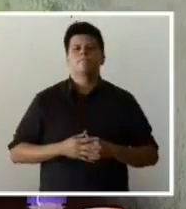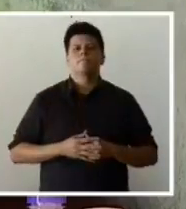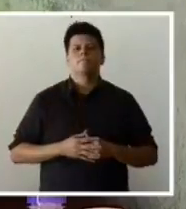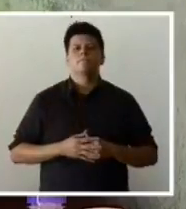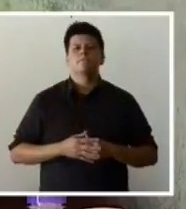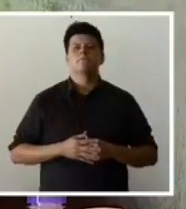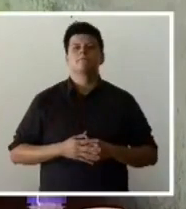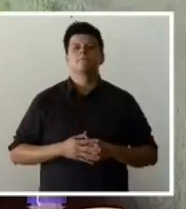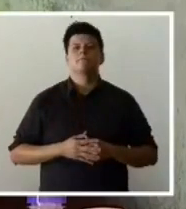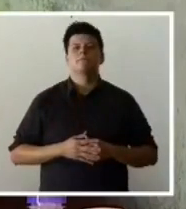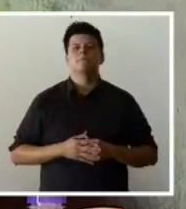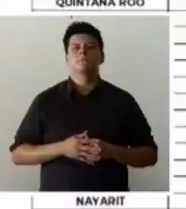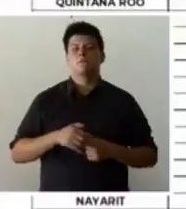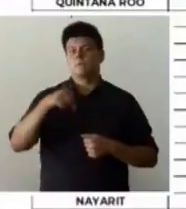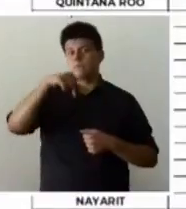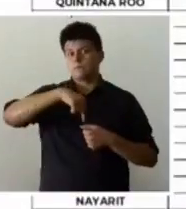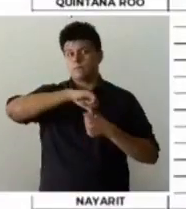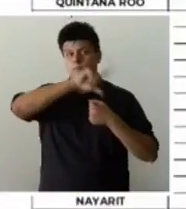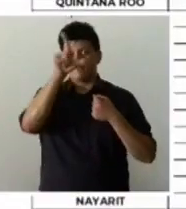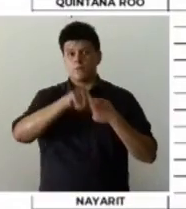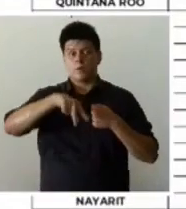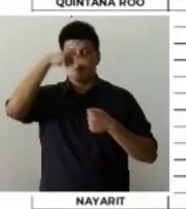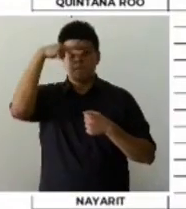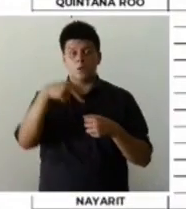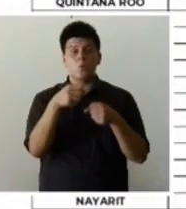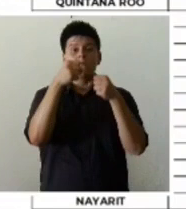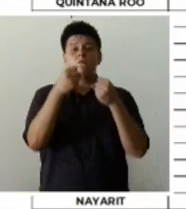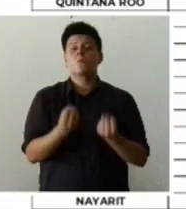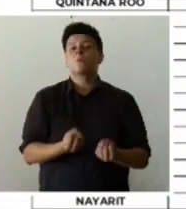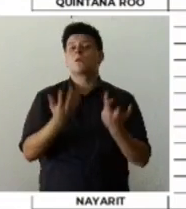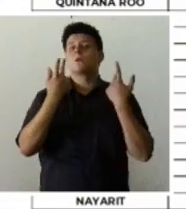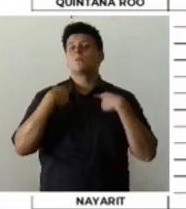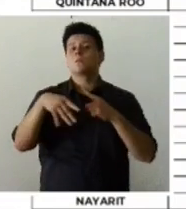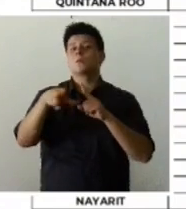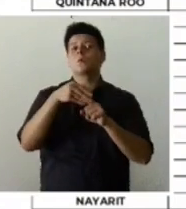En nuestro país se han confirmado